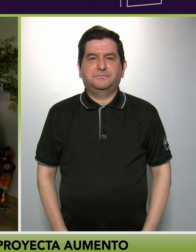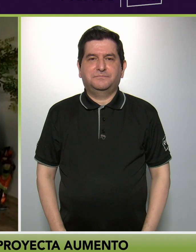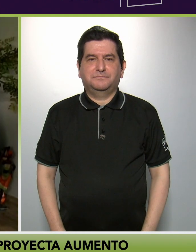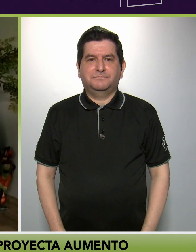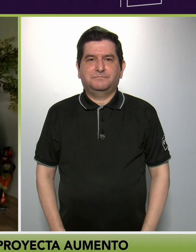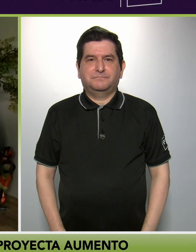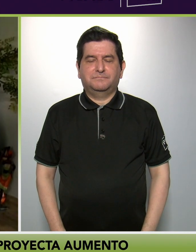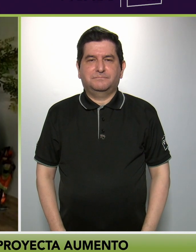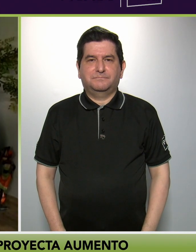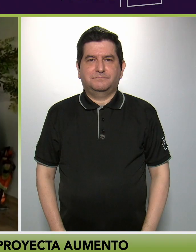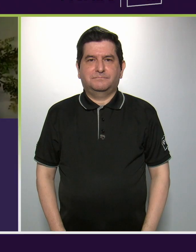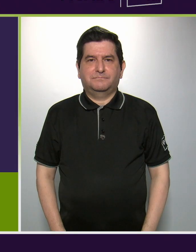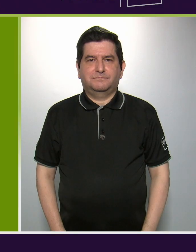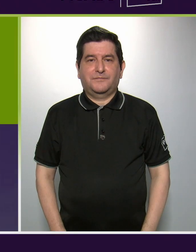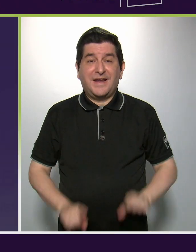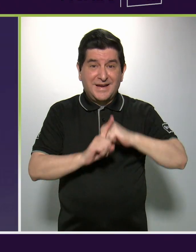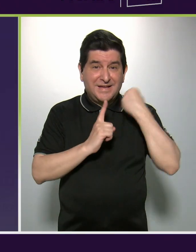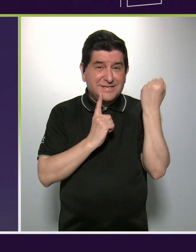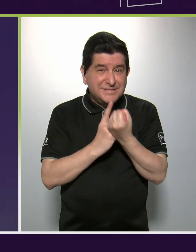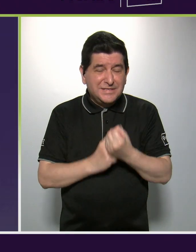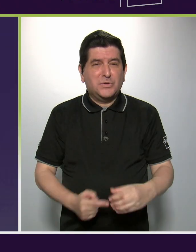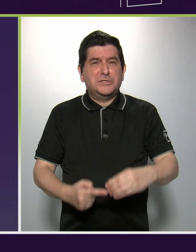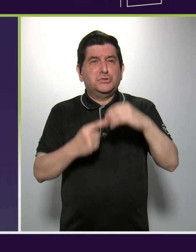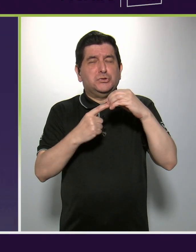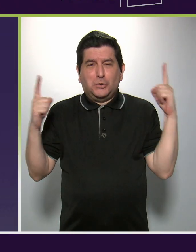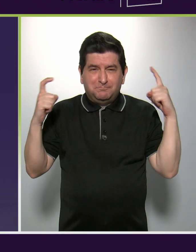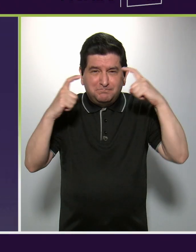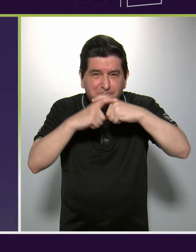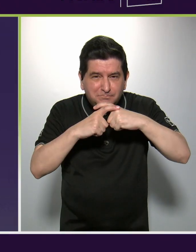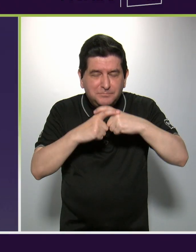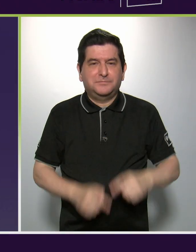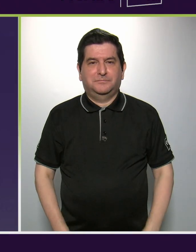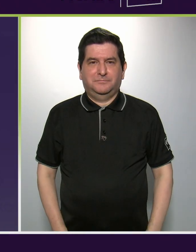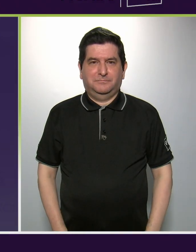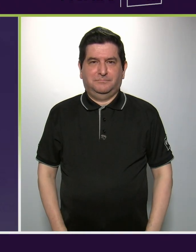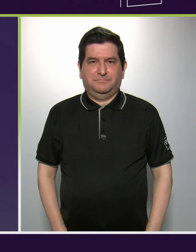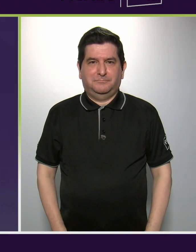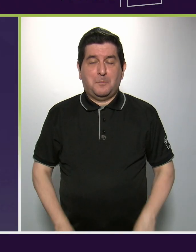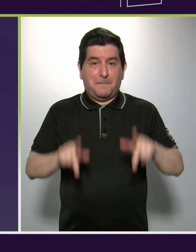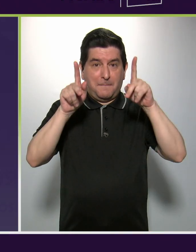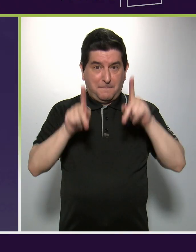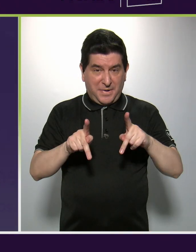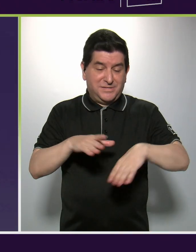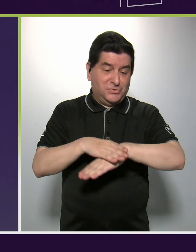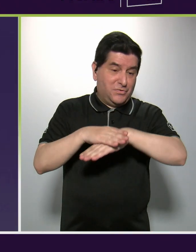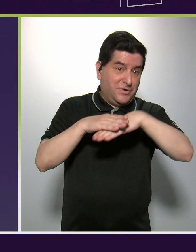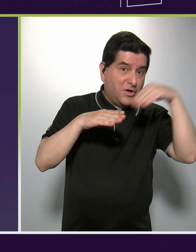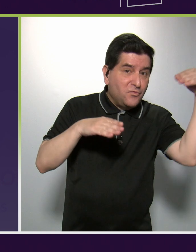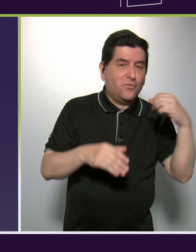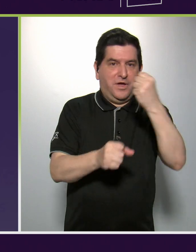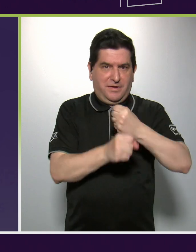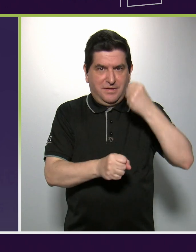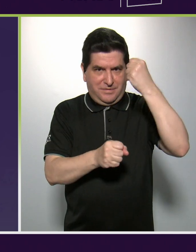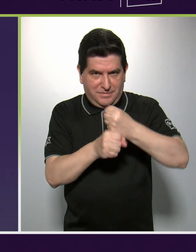complejas que tenemos es que las personas que están fuera de la fuerza de trabajo son el 55,8% del